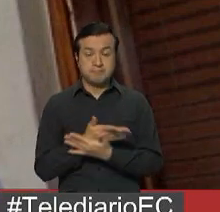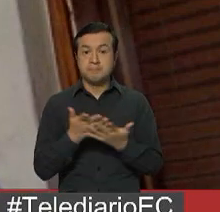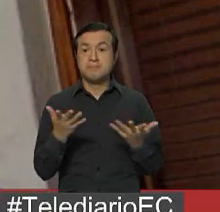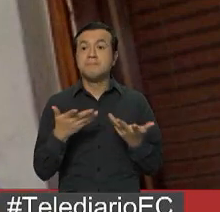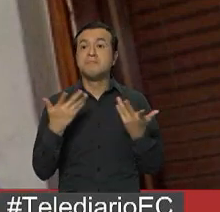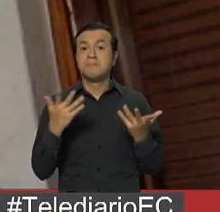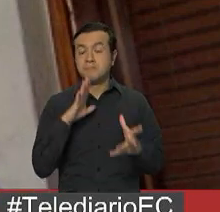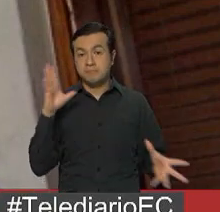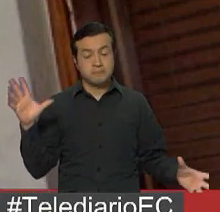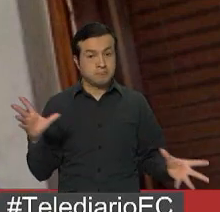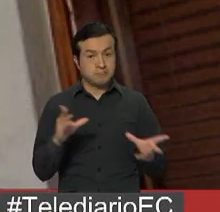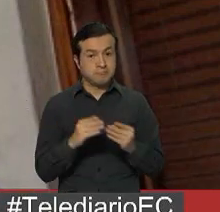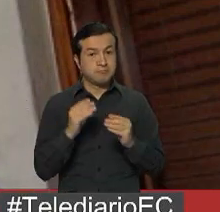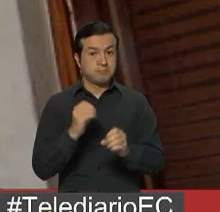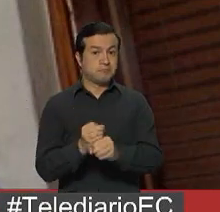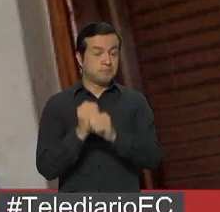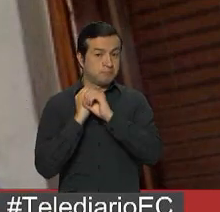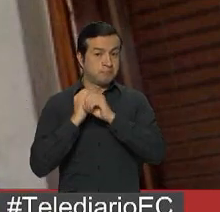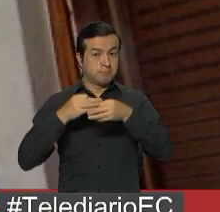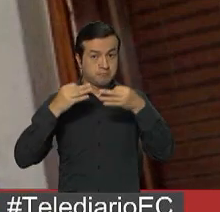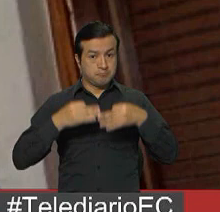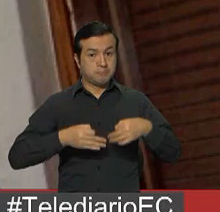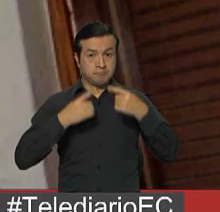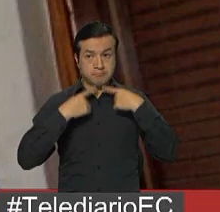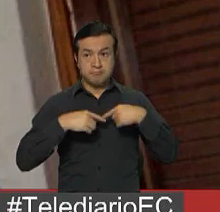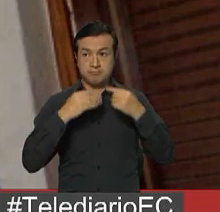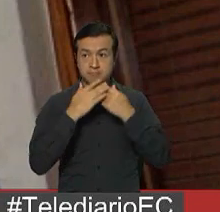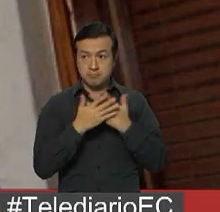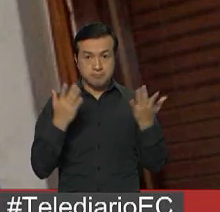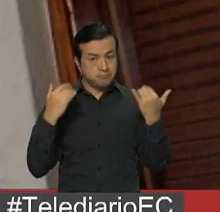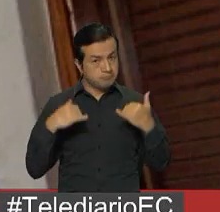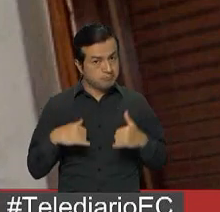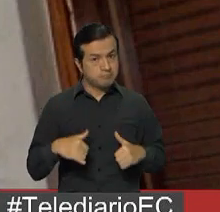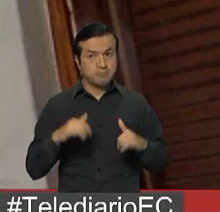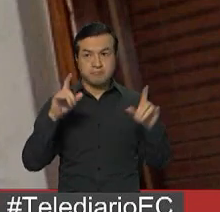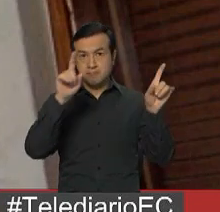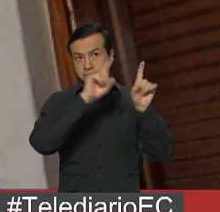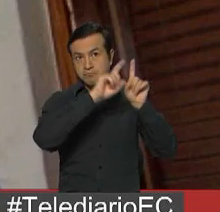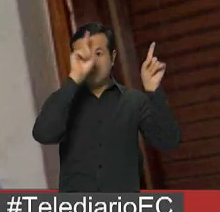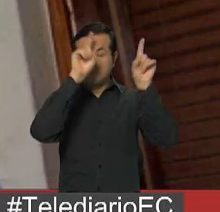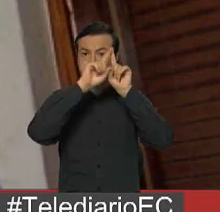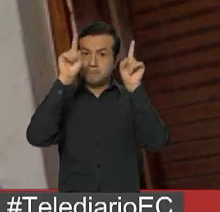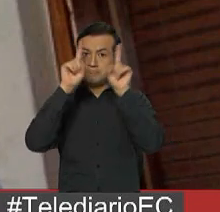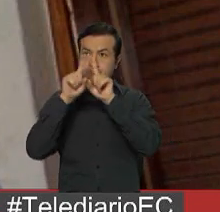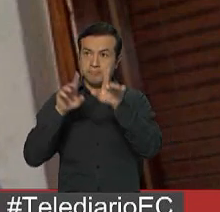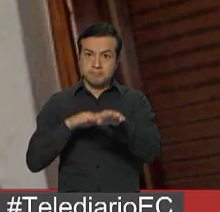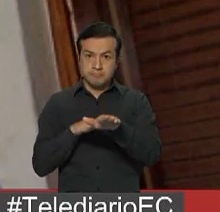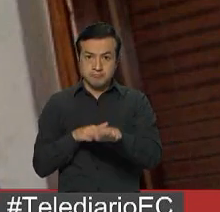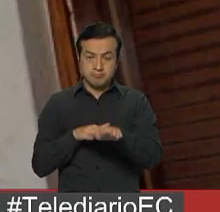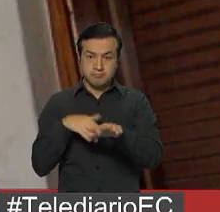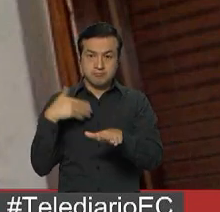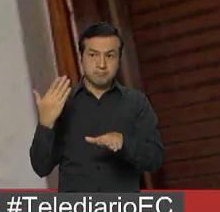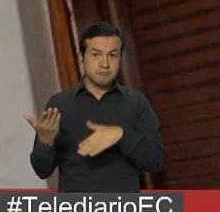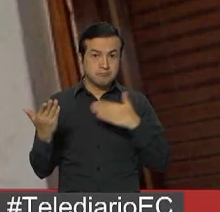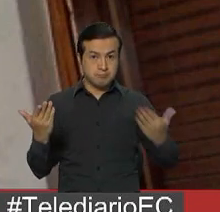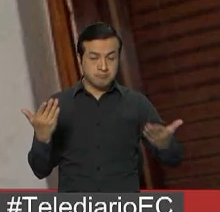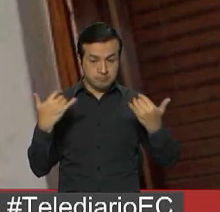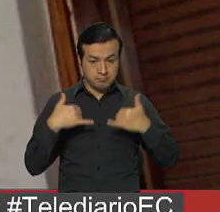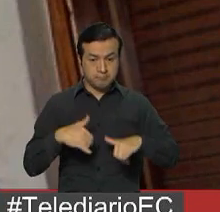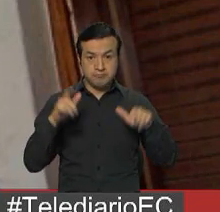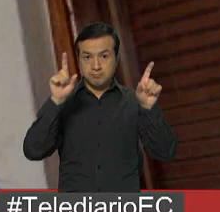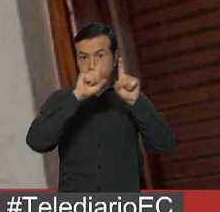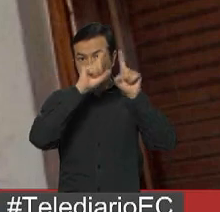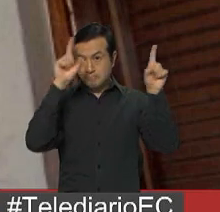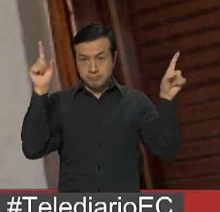todas nuestras obligaciones para poder seguir manteniendo las empresas garantizando la sostenibilidad de la